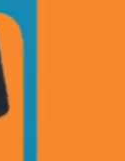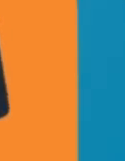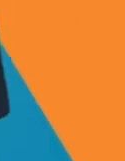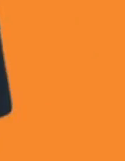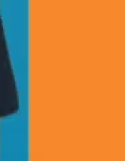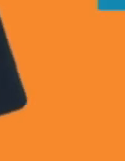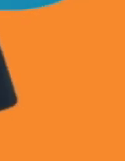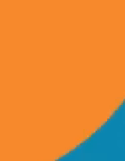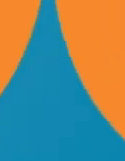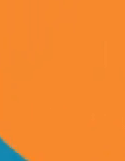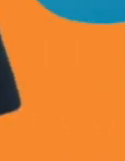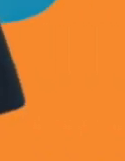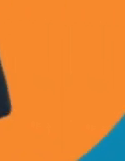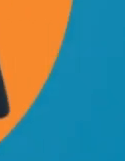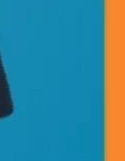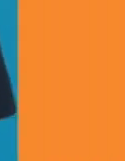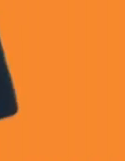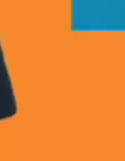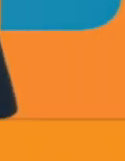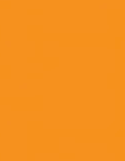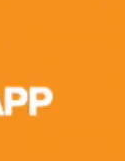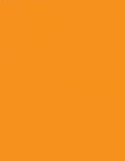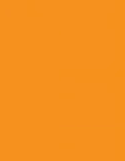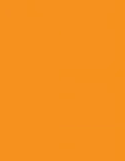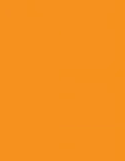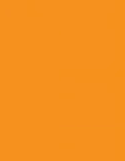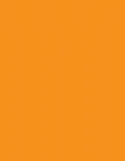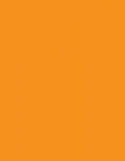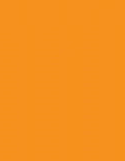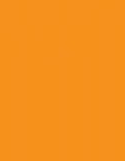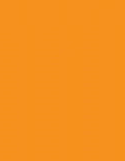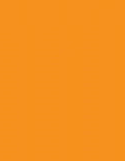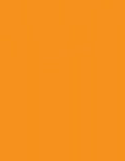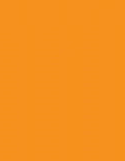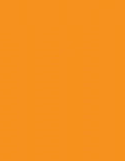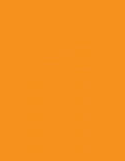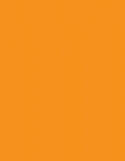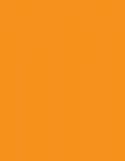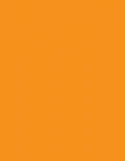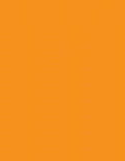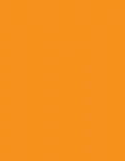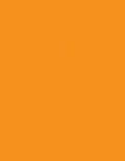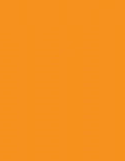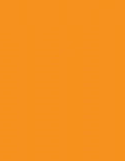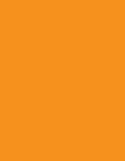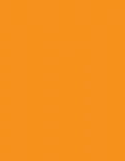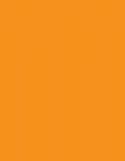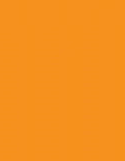Solo por Voz TV, el canal del orgullo nicaragüense.